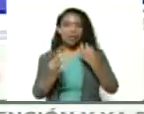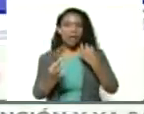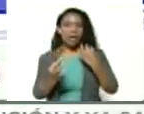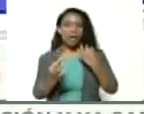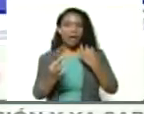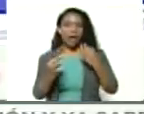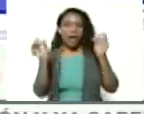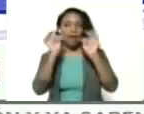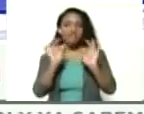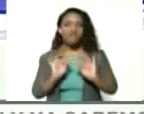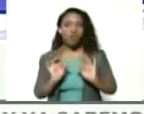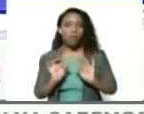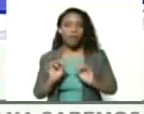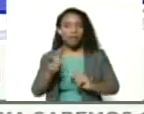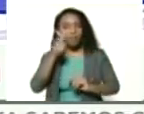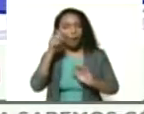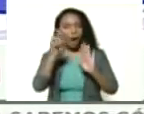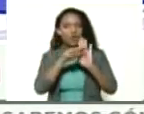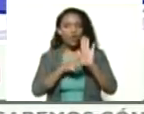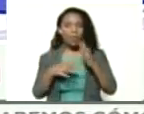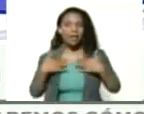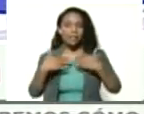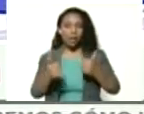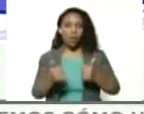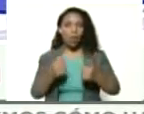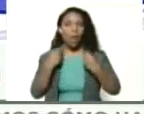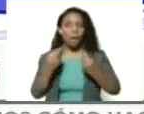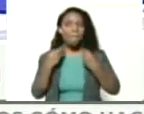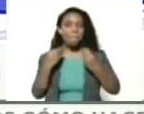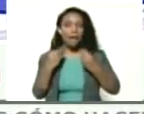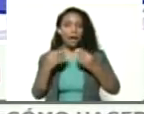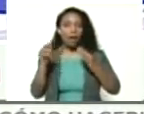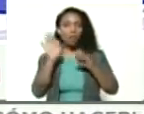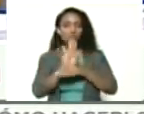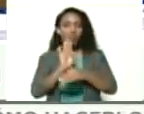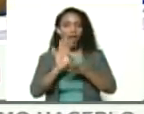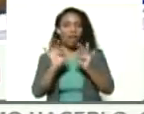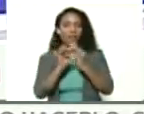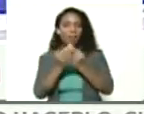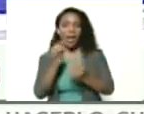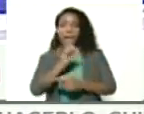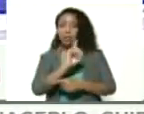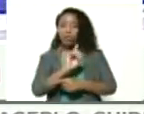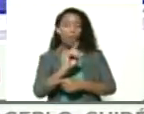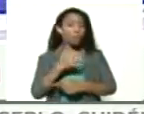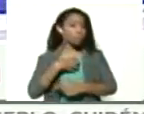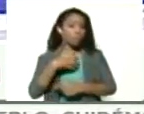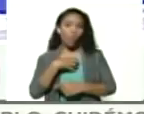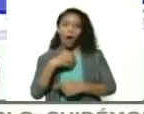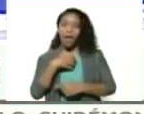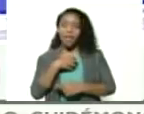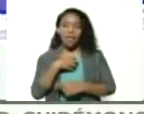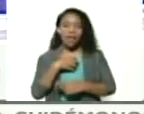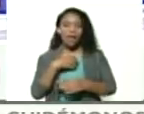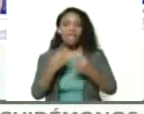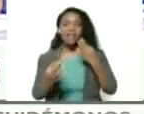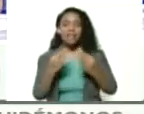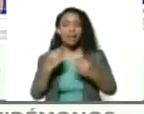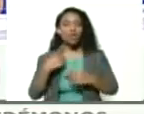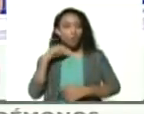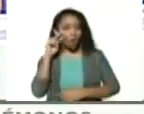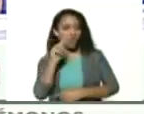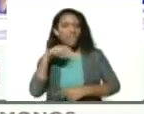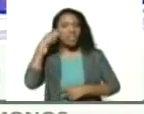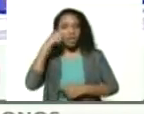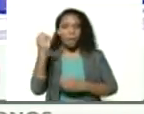las medidas de seguridad y bioseguridad para proteger a la familia. Eso sí no se puede flexibilizar. Yo vi un video